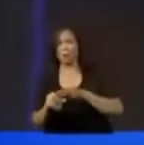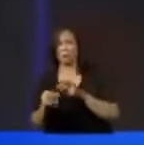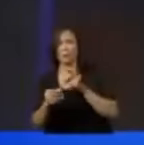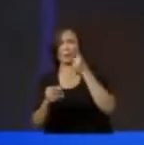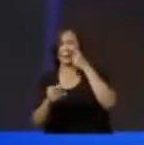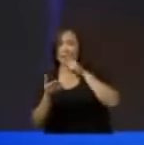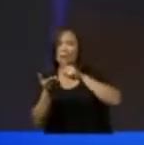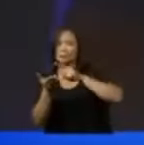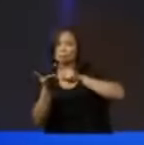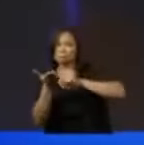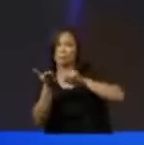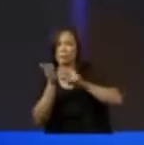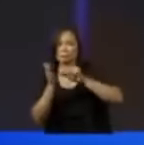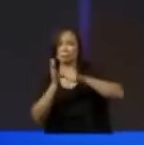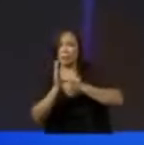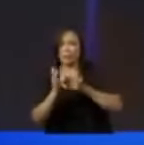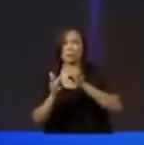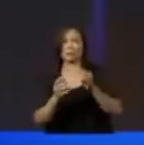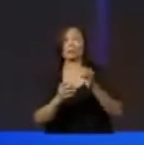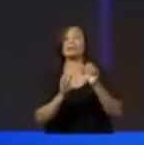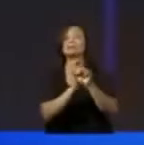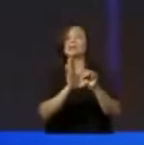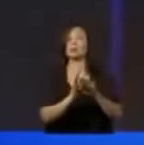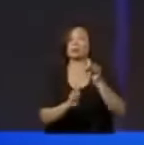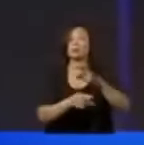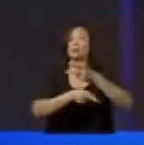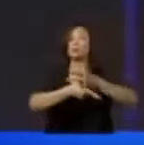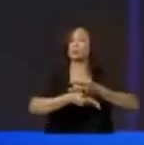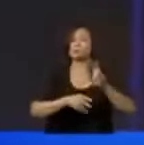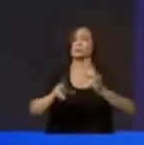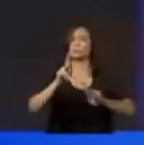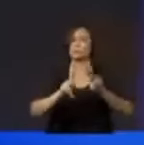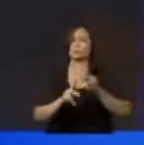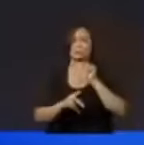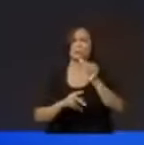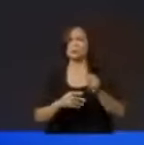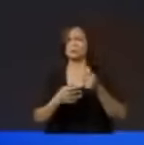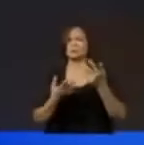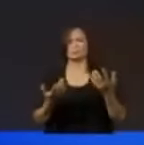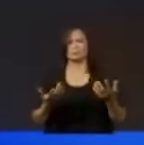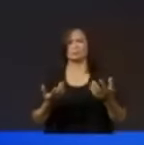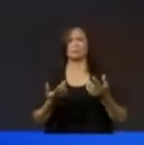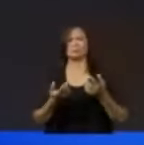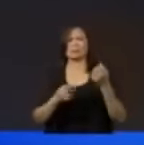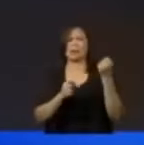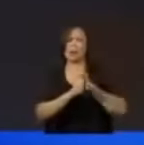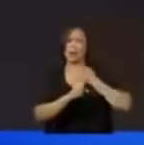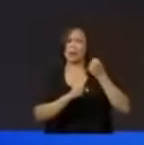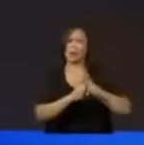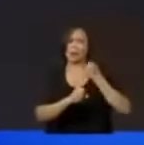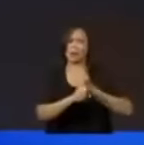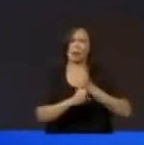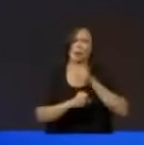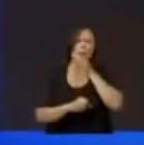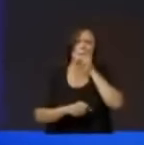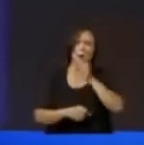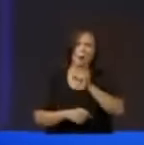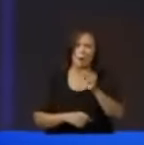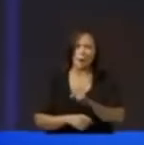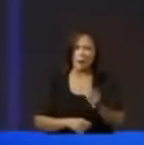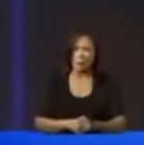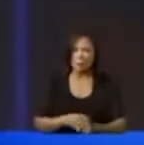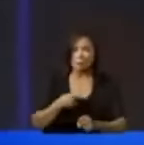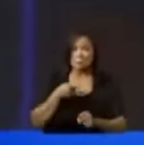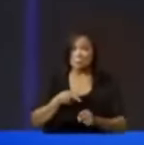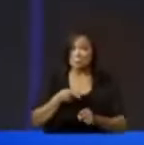el Estado tiene que hacerse garante de que estas personas que se pasan la vida entera trabajando llegan al final